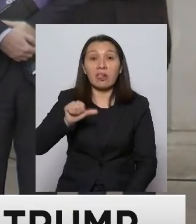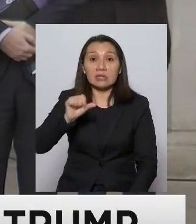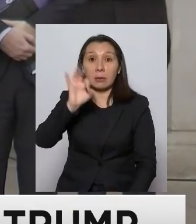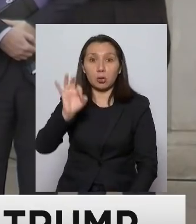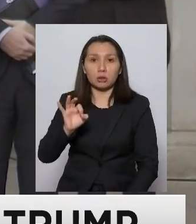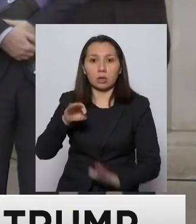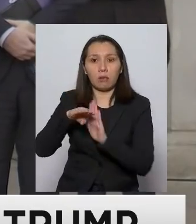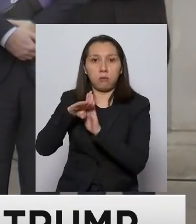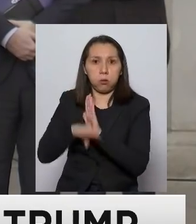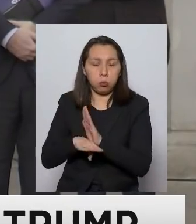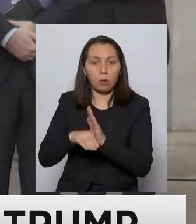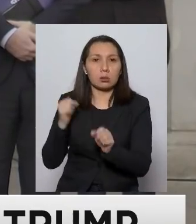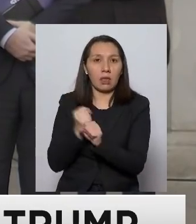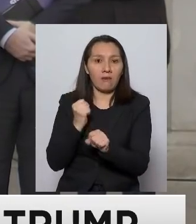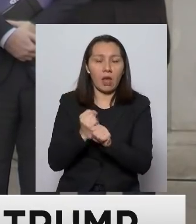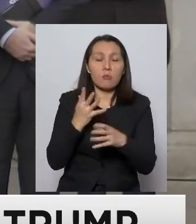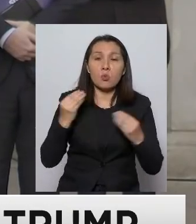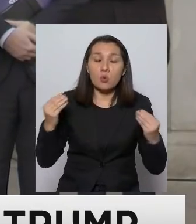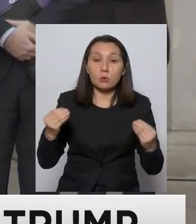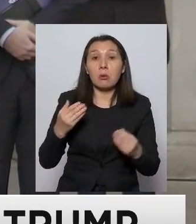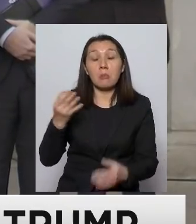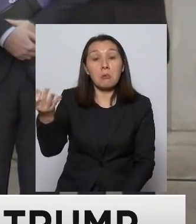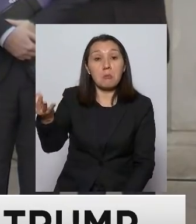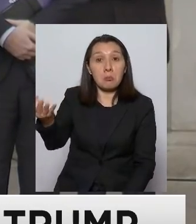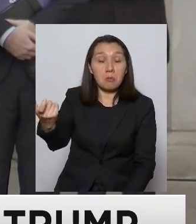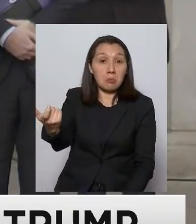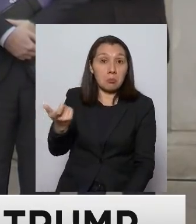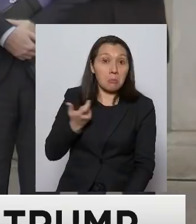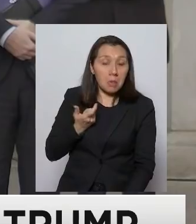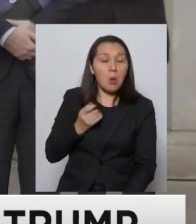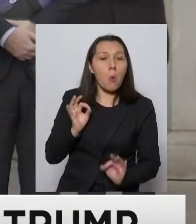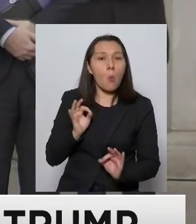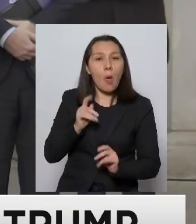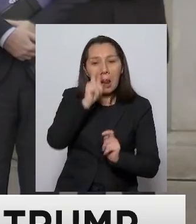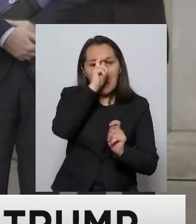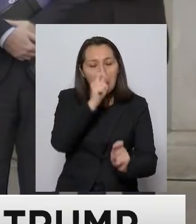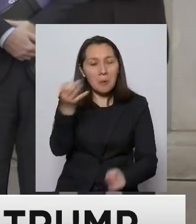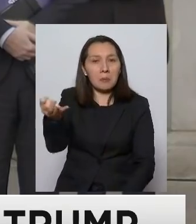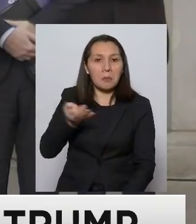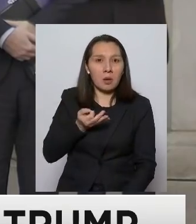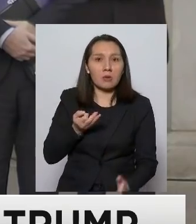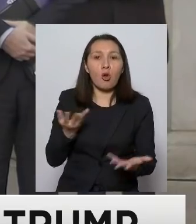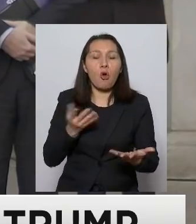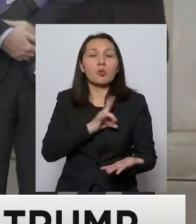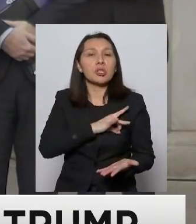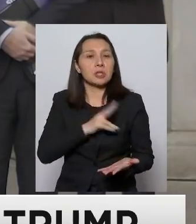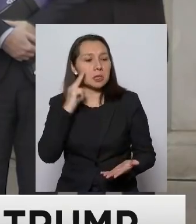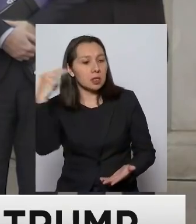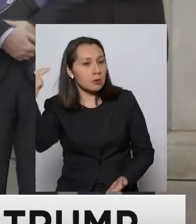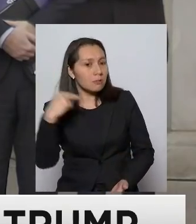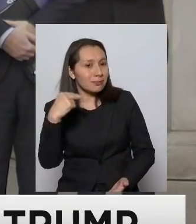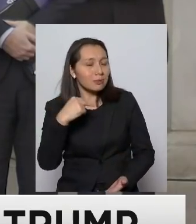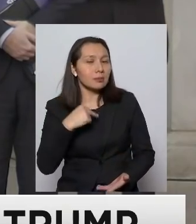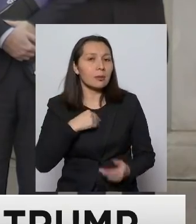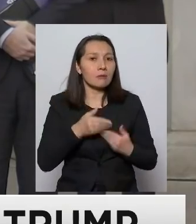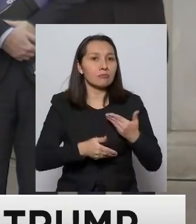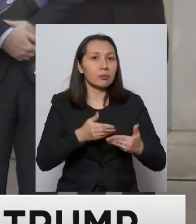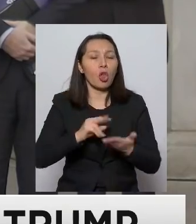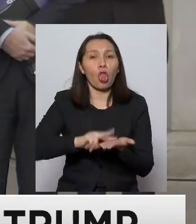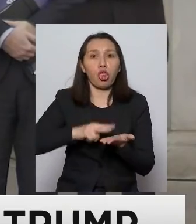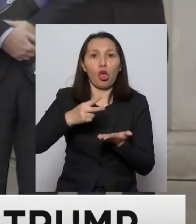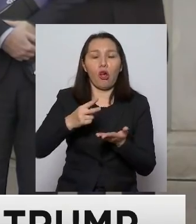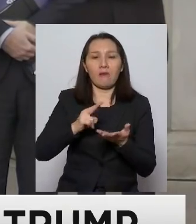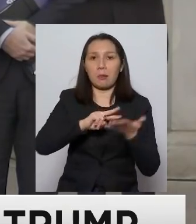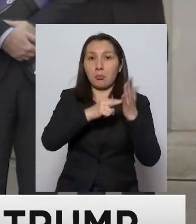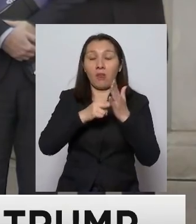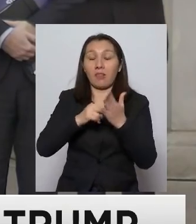16%. Y tuvo palabras muy elogiosas para la forma en que Chile está enfrentando esta doble